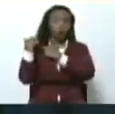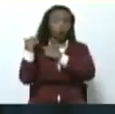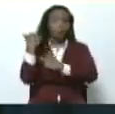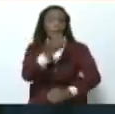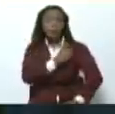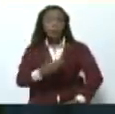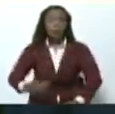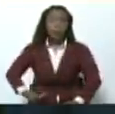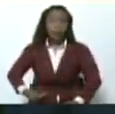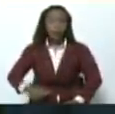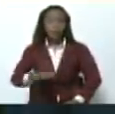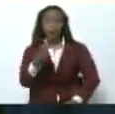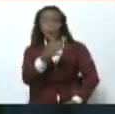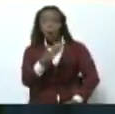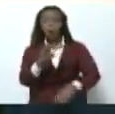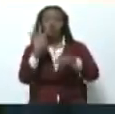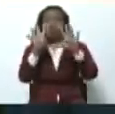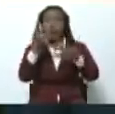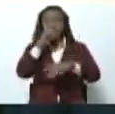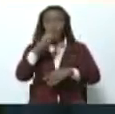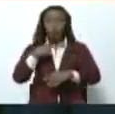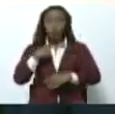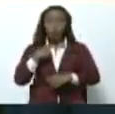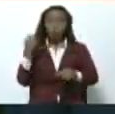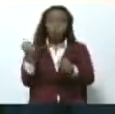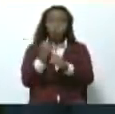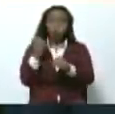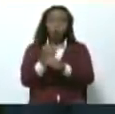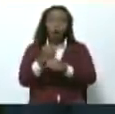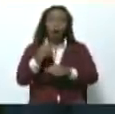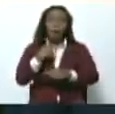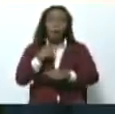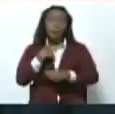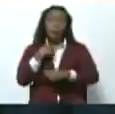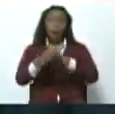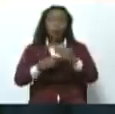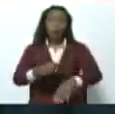en casi 9 años, me han tocado